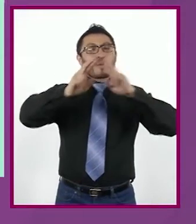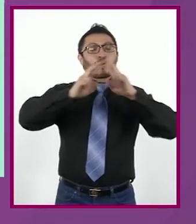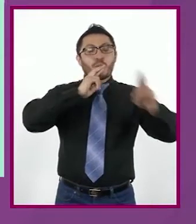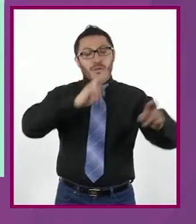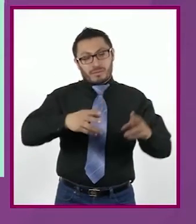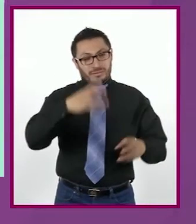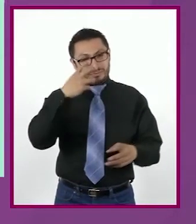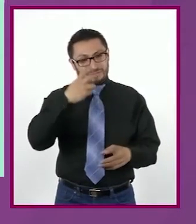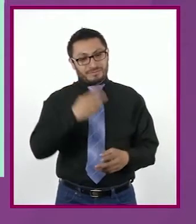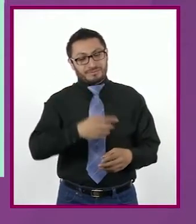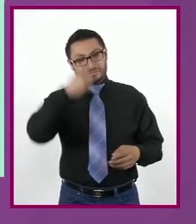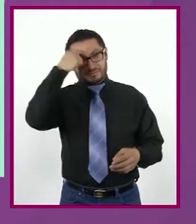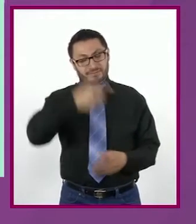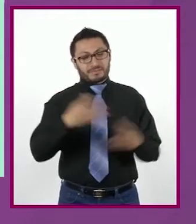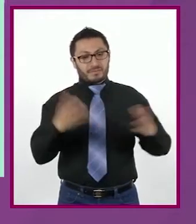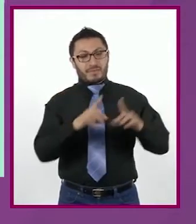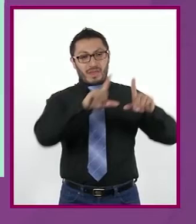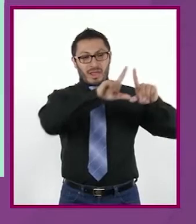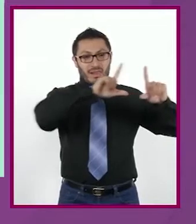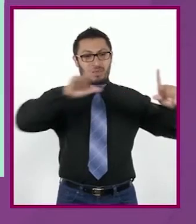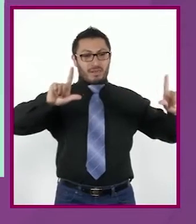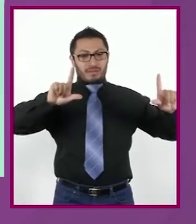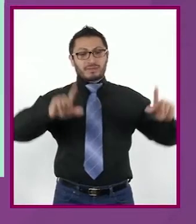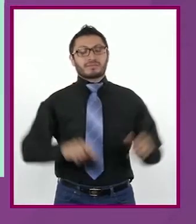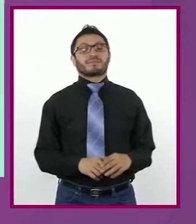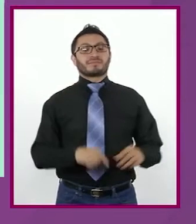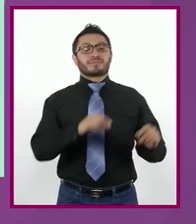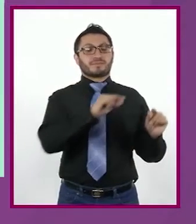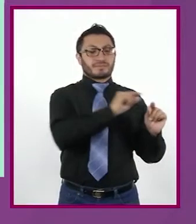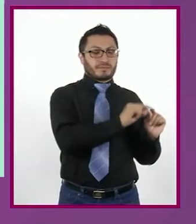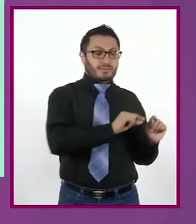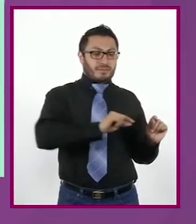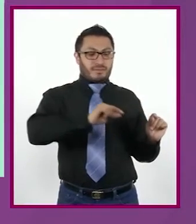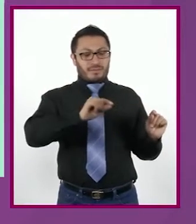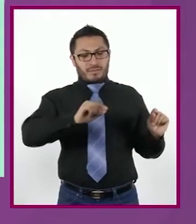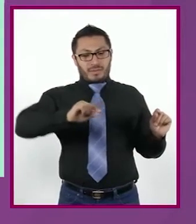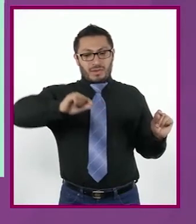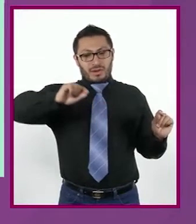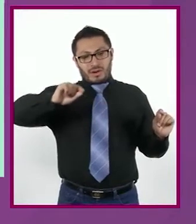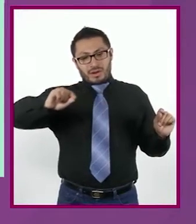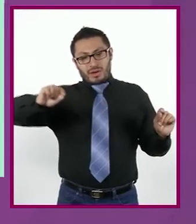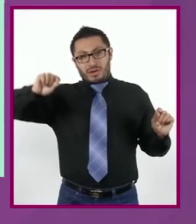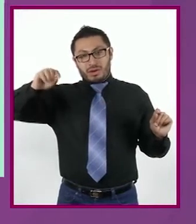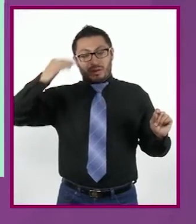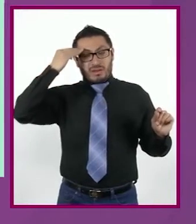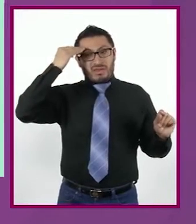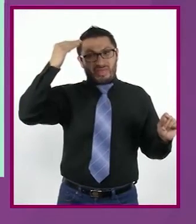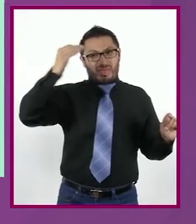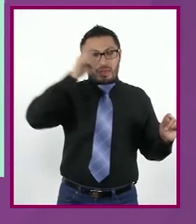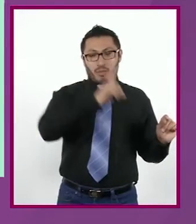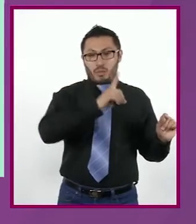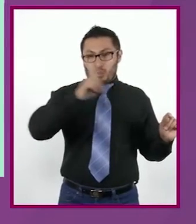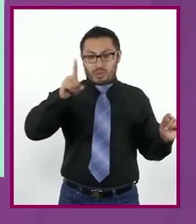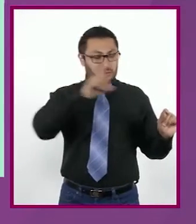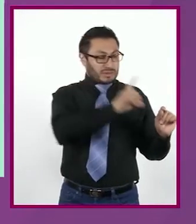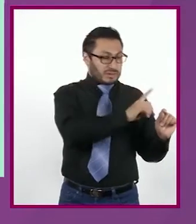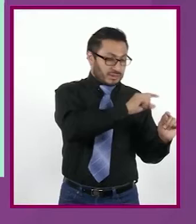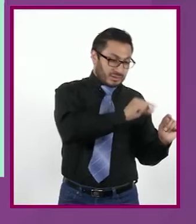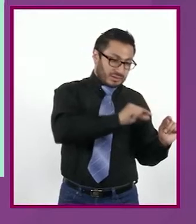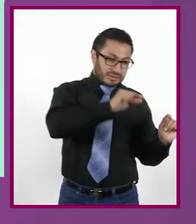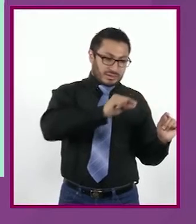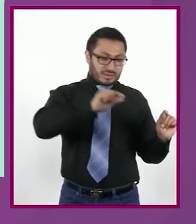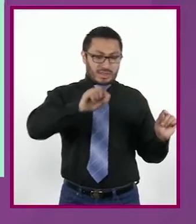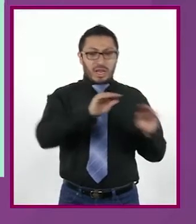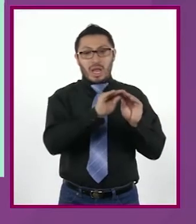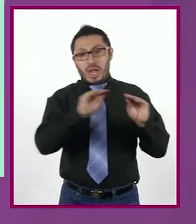obtuvimos para elaborar la gráfica. Los puntos que se intersectan entre el tiempo y la distancia representan el